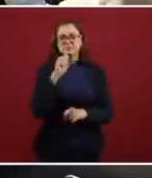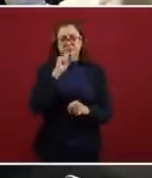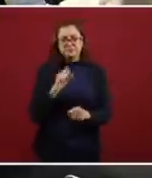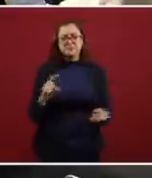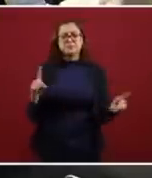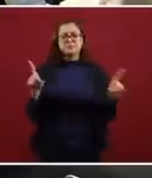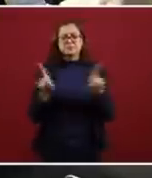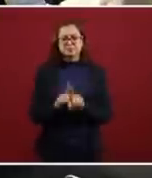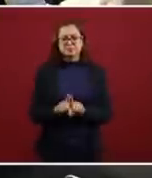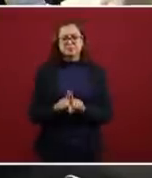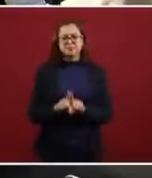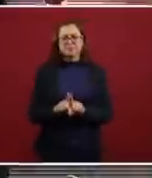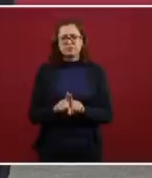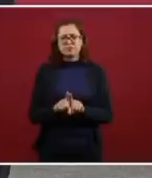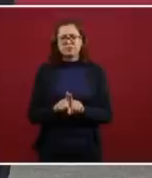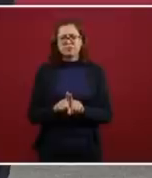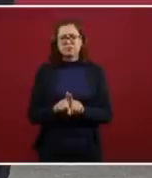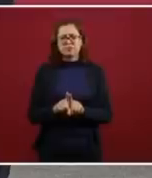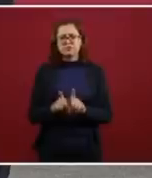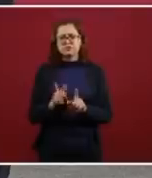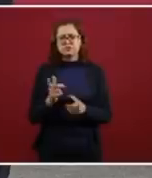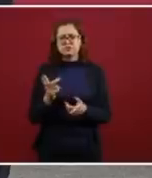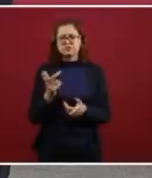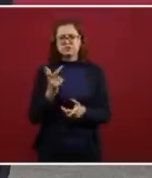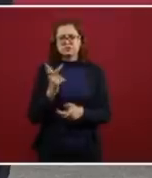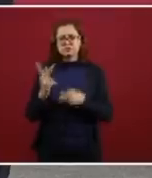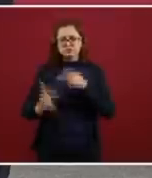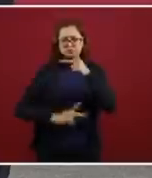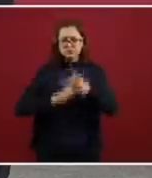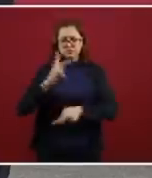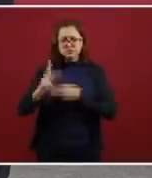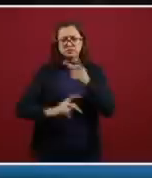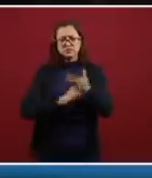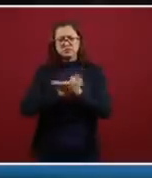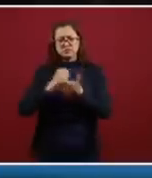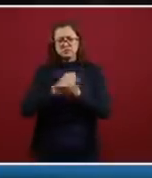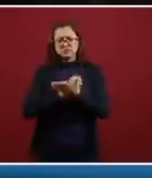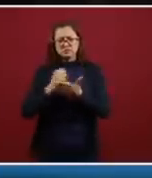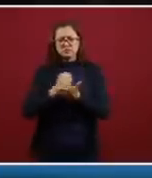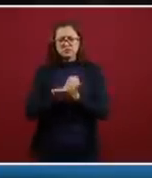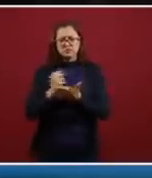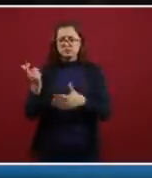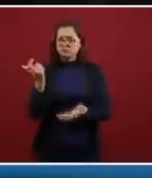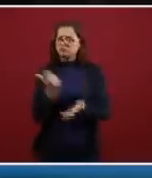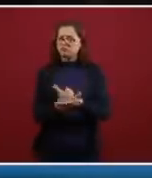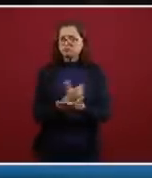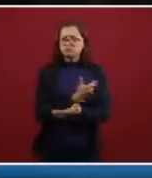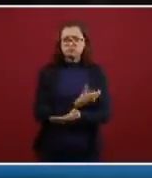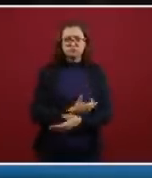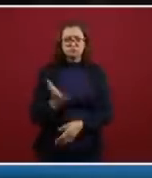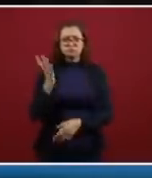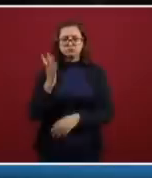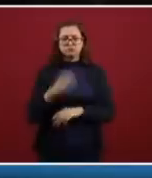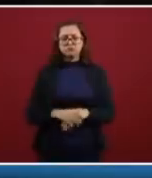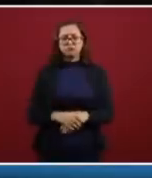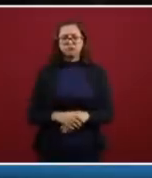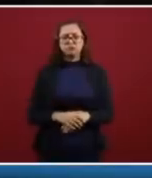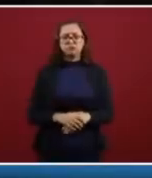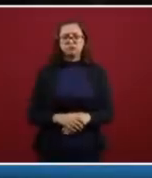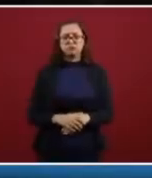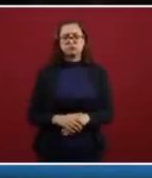alto costo de los créditos que hay en México, a nivel, estamos a